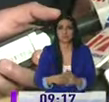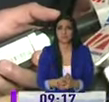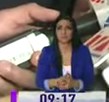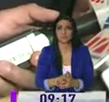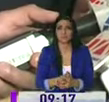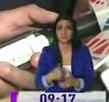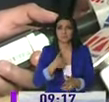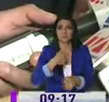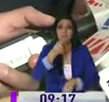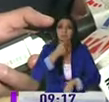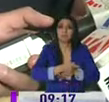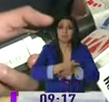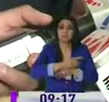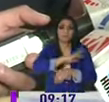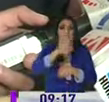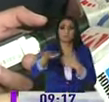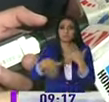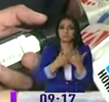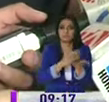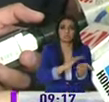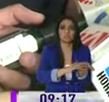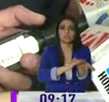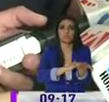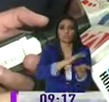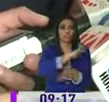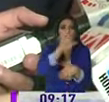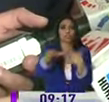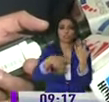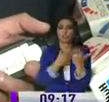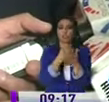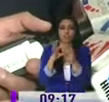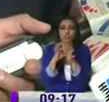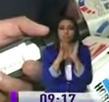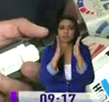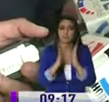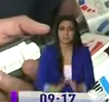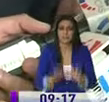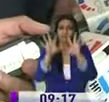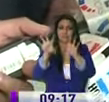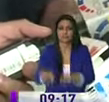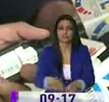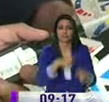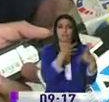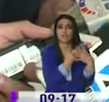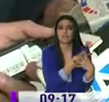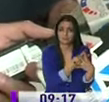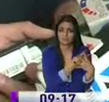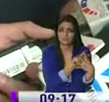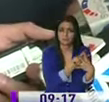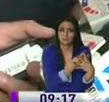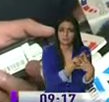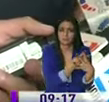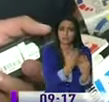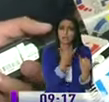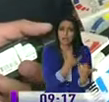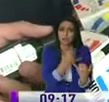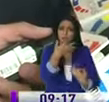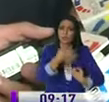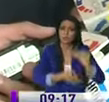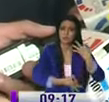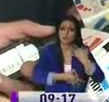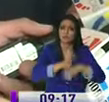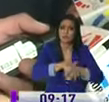que se que se de las amnistías los indultos a todos los compañeros que han sido criminalizados y están procesados por